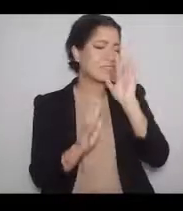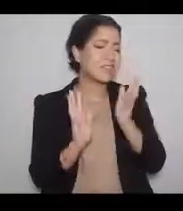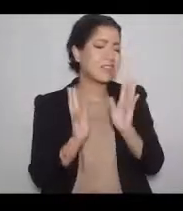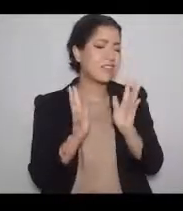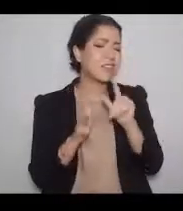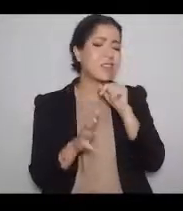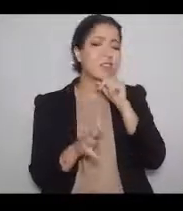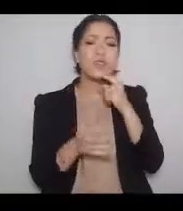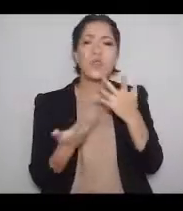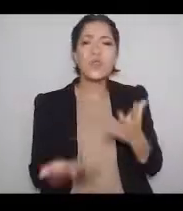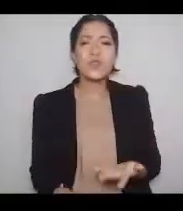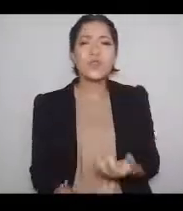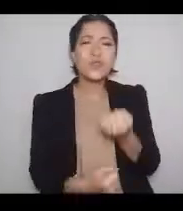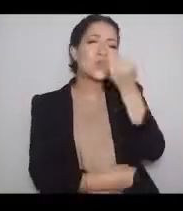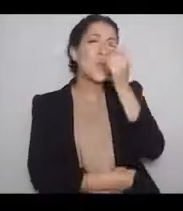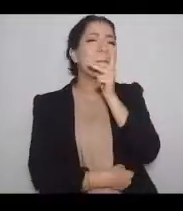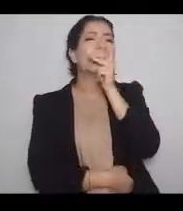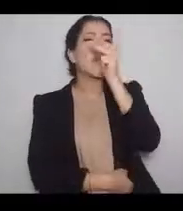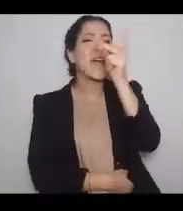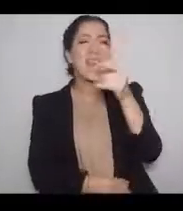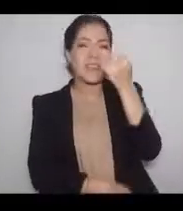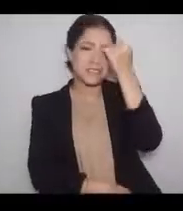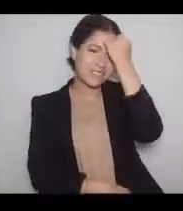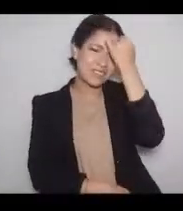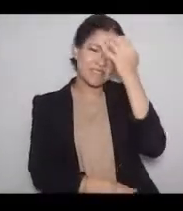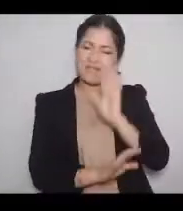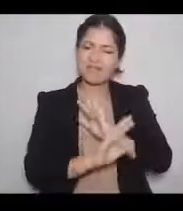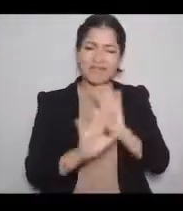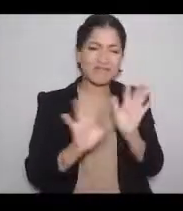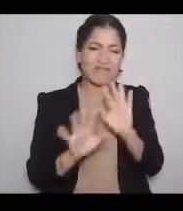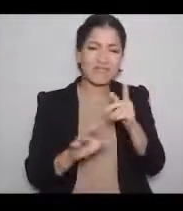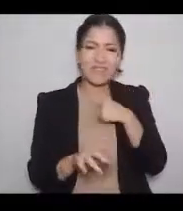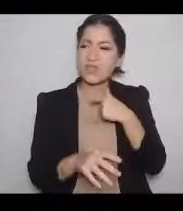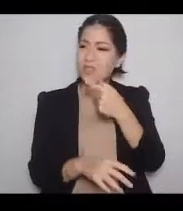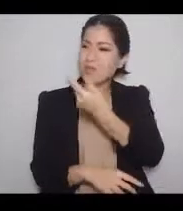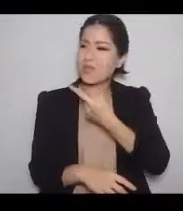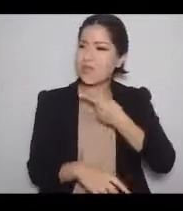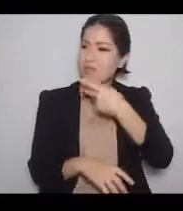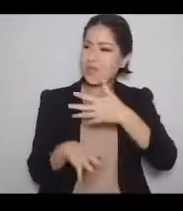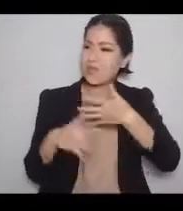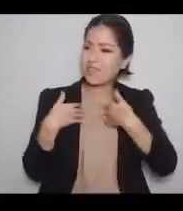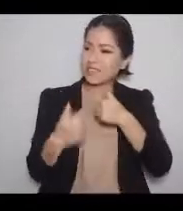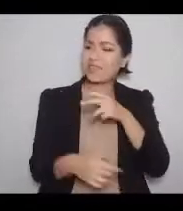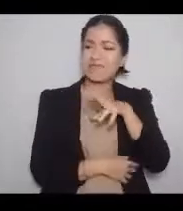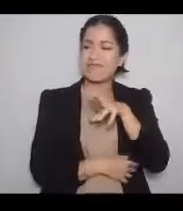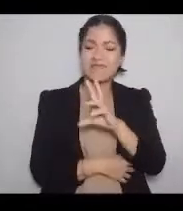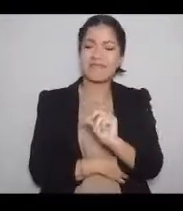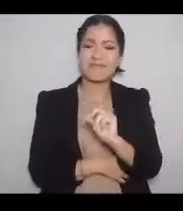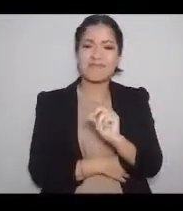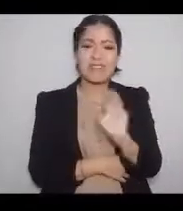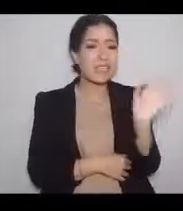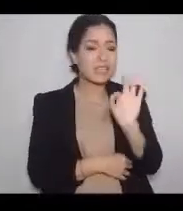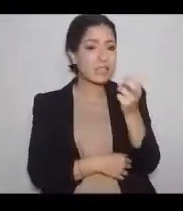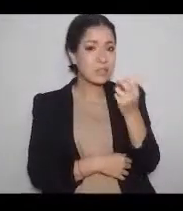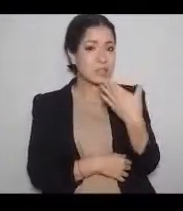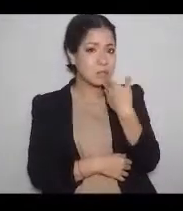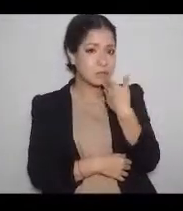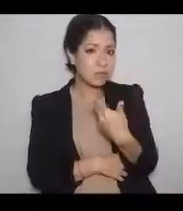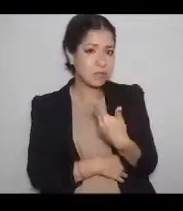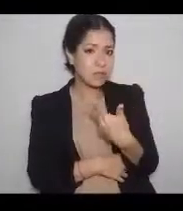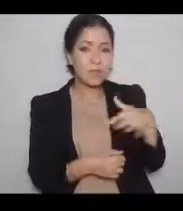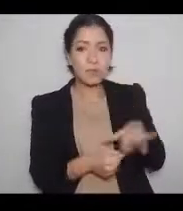entender puede ser algo bueno. Las grandes preguntas surgen de no entender. En las mazmorras de la Torre Blanca no hay torturas